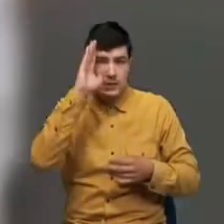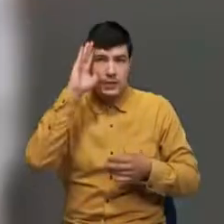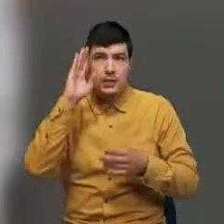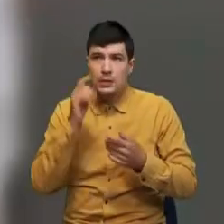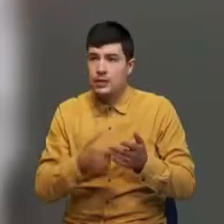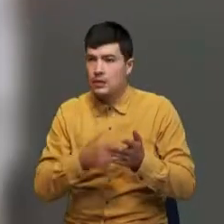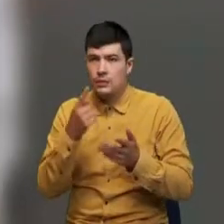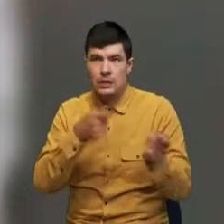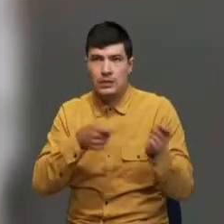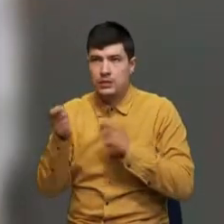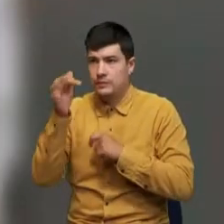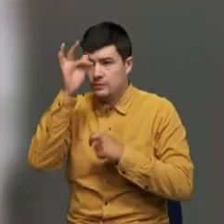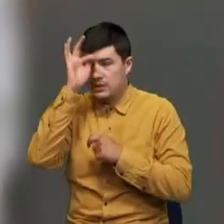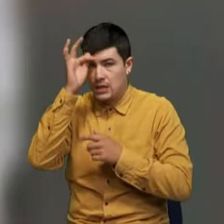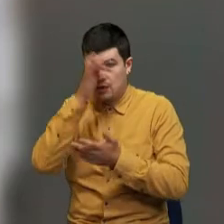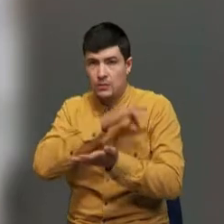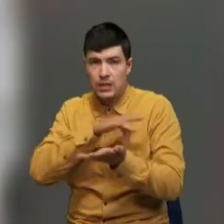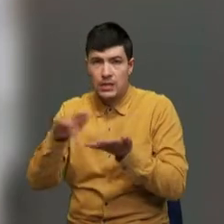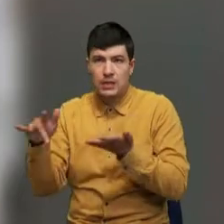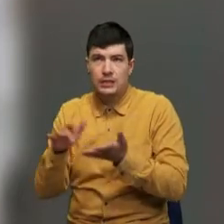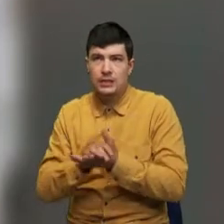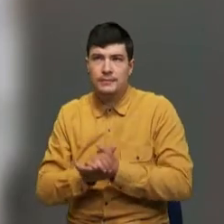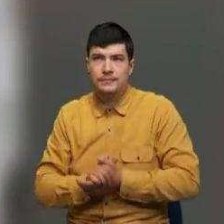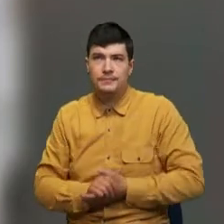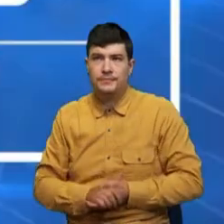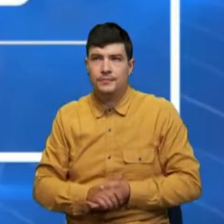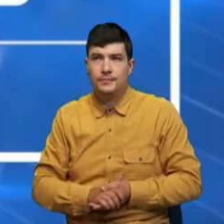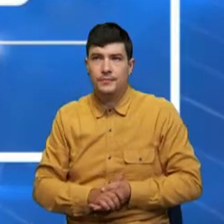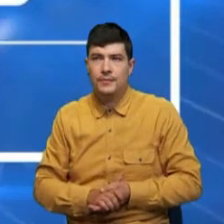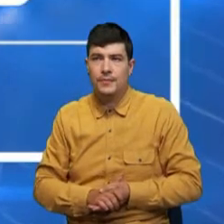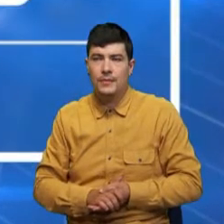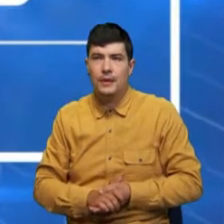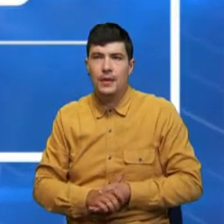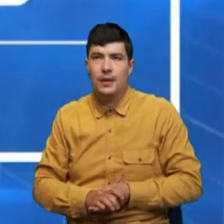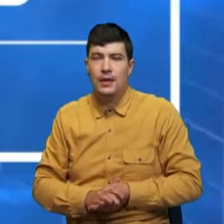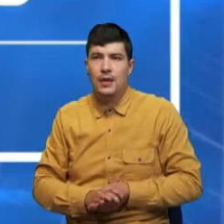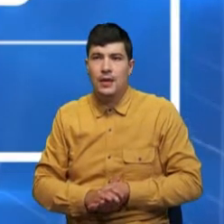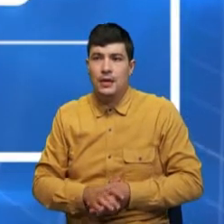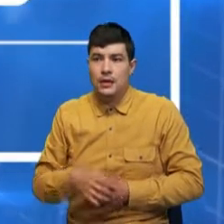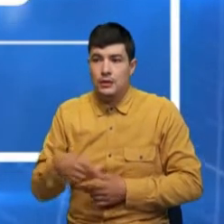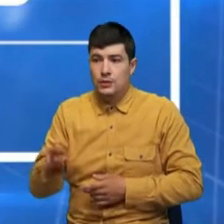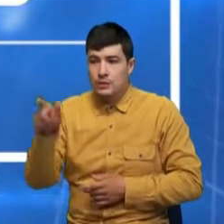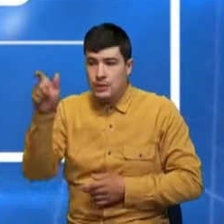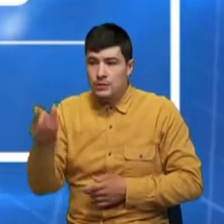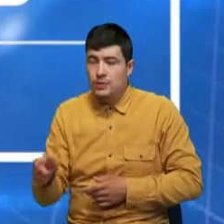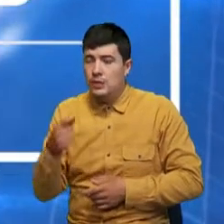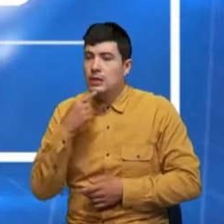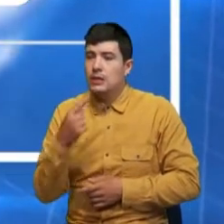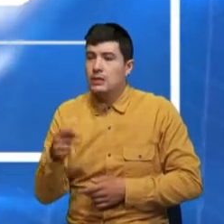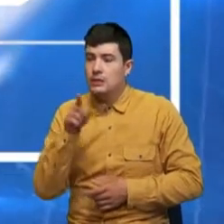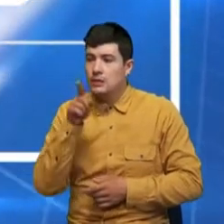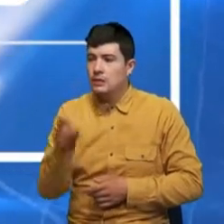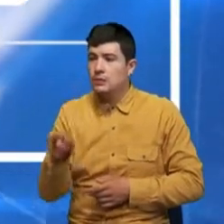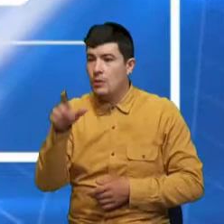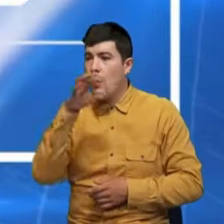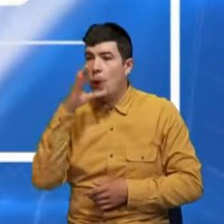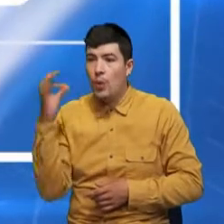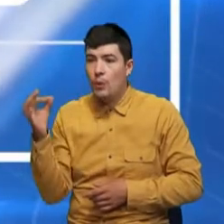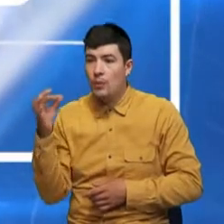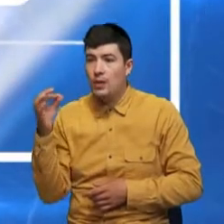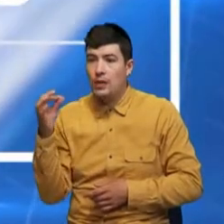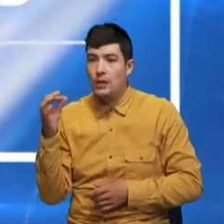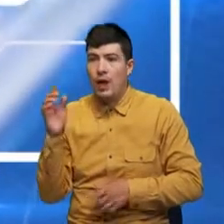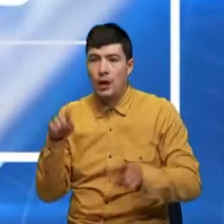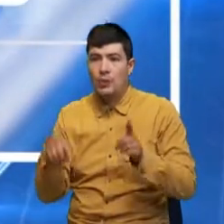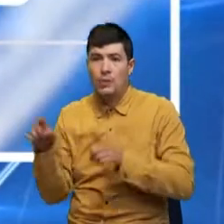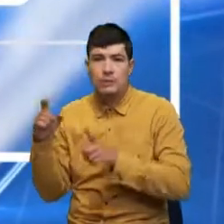siendo llevado a un centro de salud para su debida atención médica. Y él comentó que un señor que pasó, cruzaron